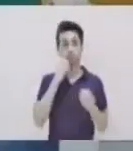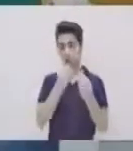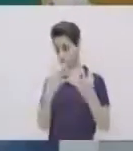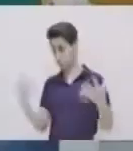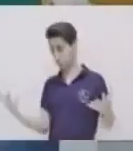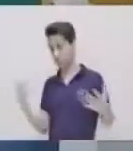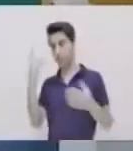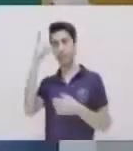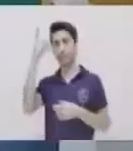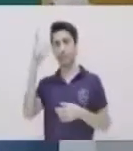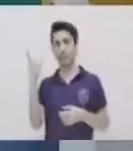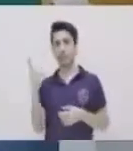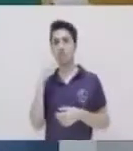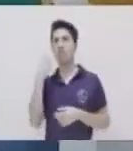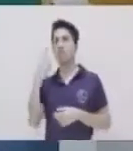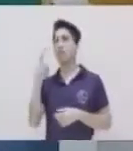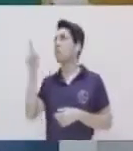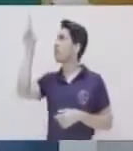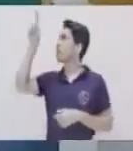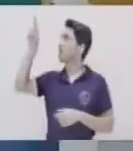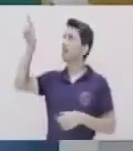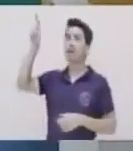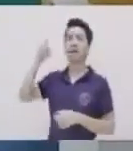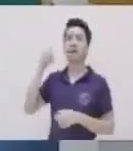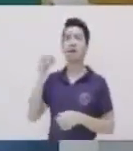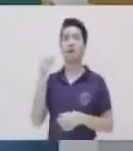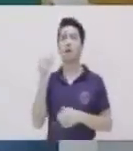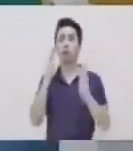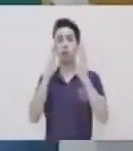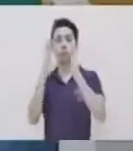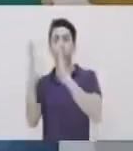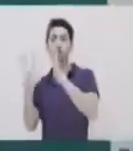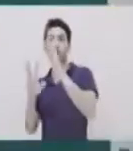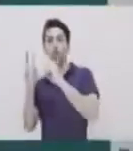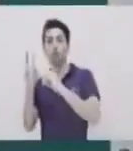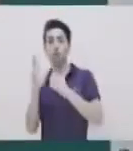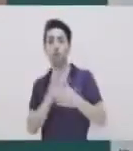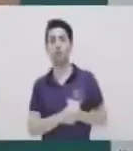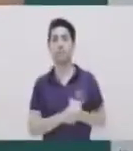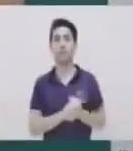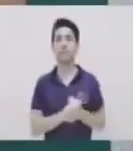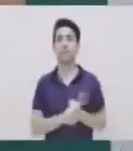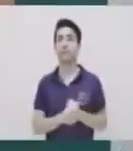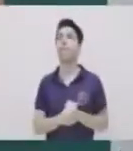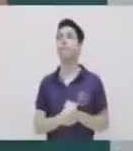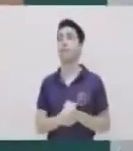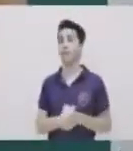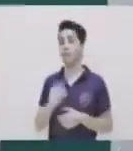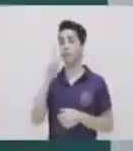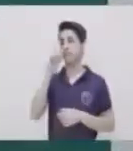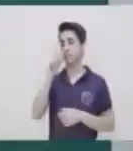serie de datos y busco quién está en la posición 12, que sería